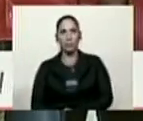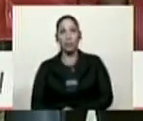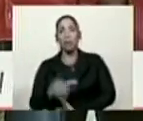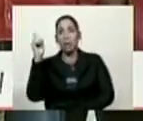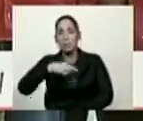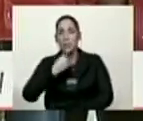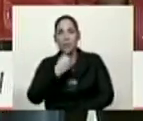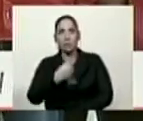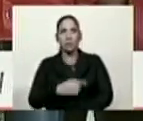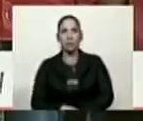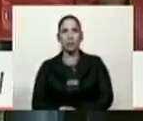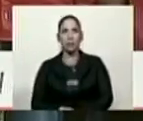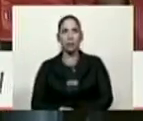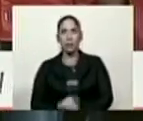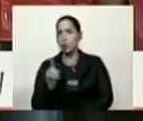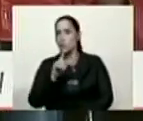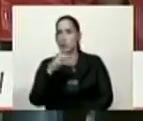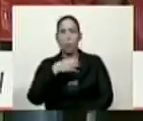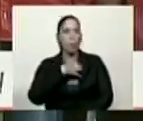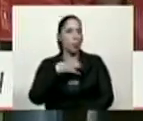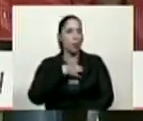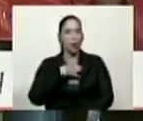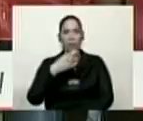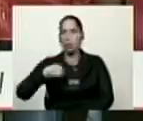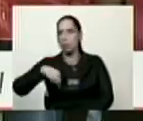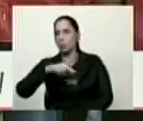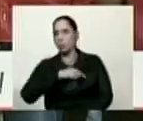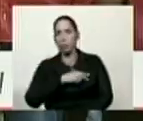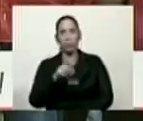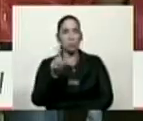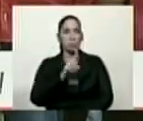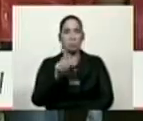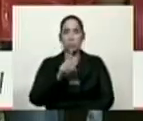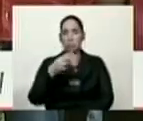decirle, no podrán con nosotros, no nos vamos a rendir.